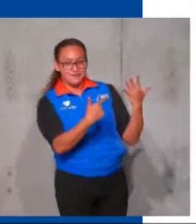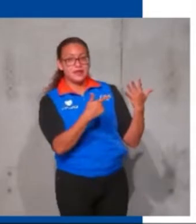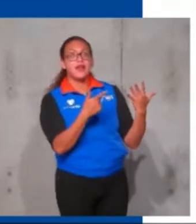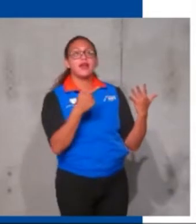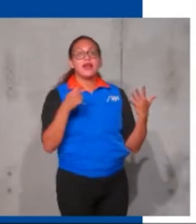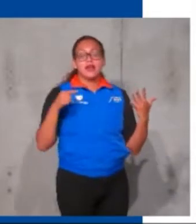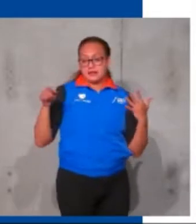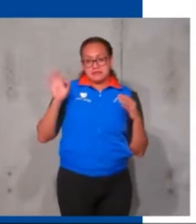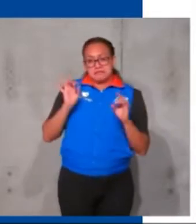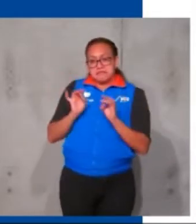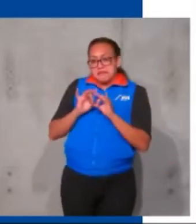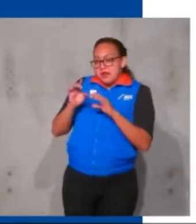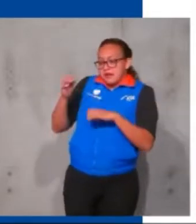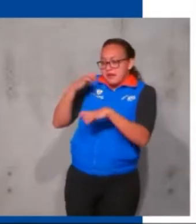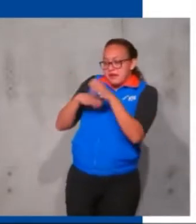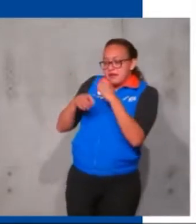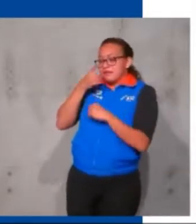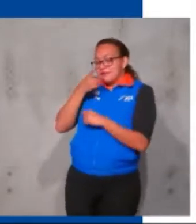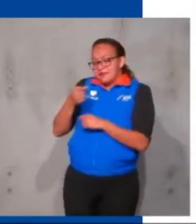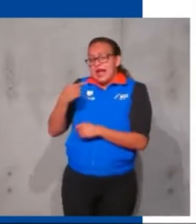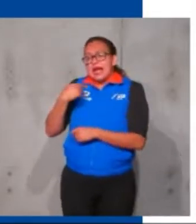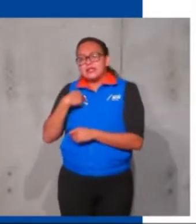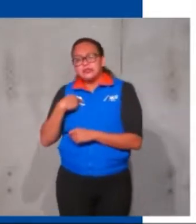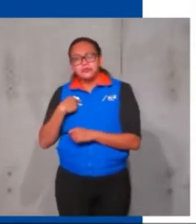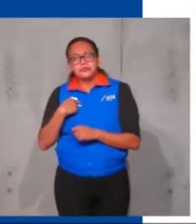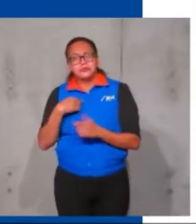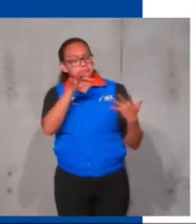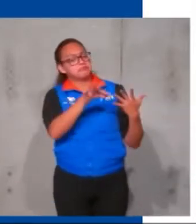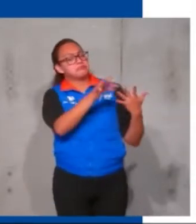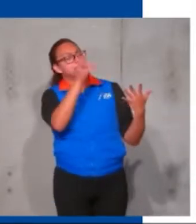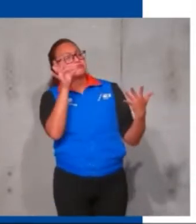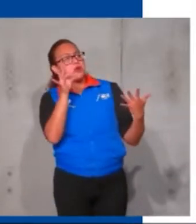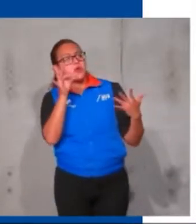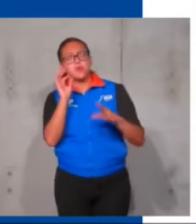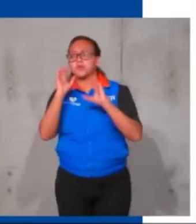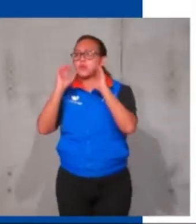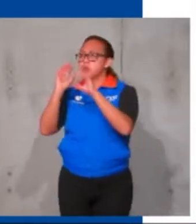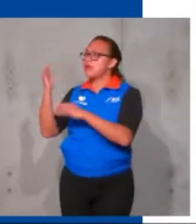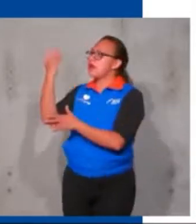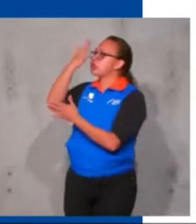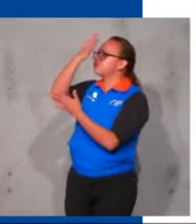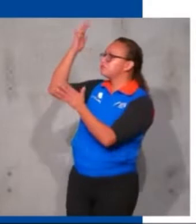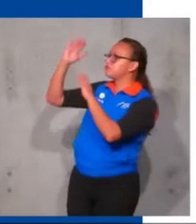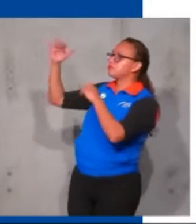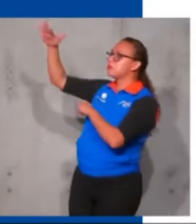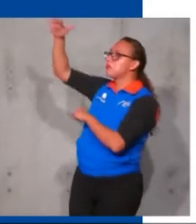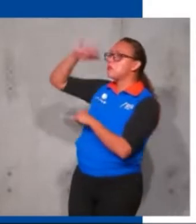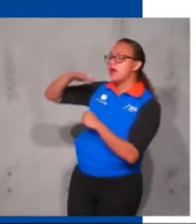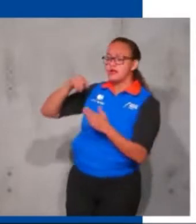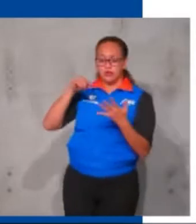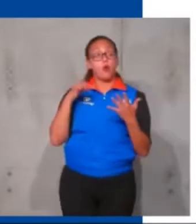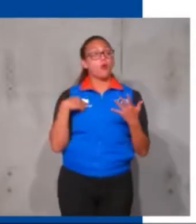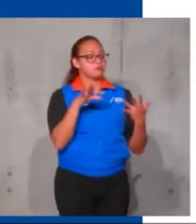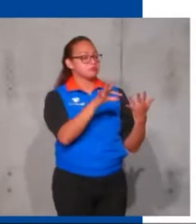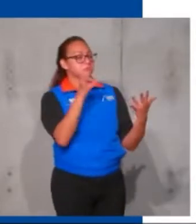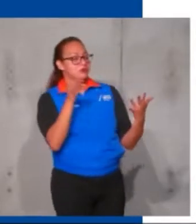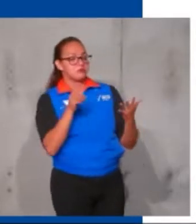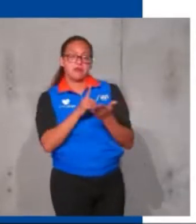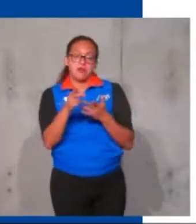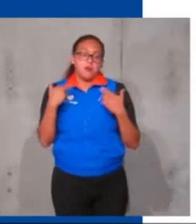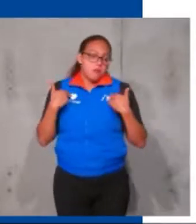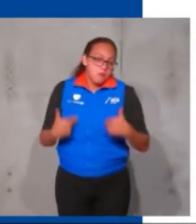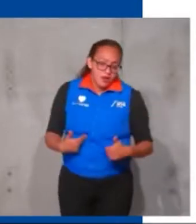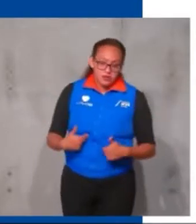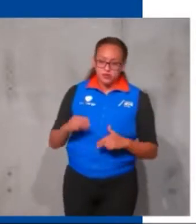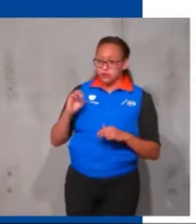a alguien de dentro de la organización se le ocurrió decir, pues va a ser medio ambiente, y va a ser calidad, y va a ser derechos